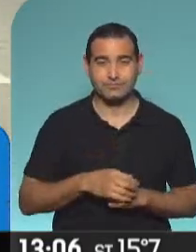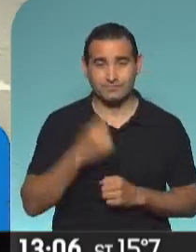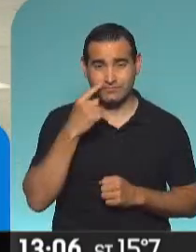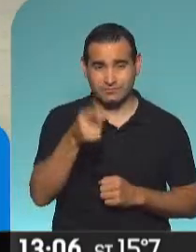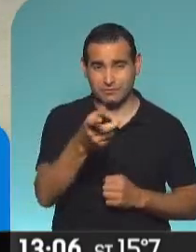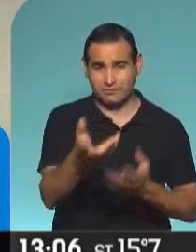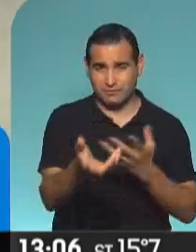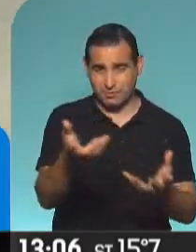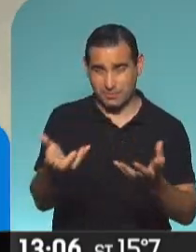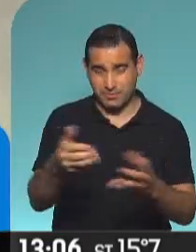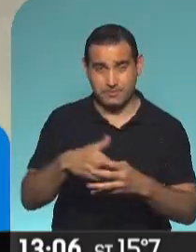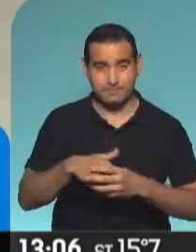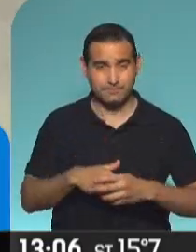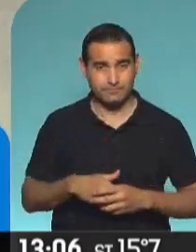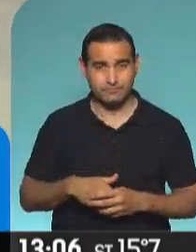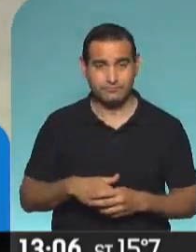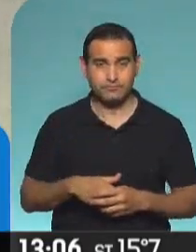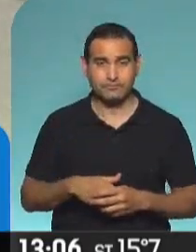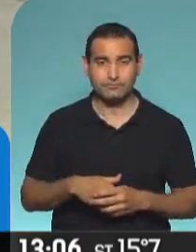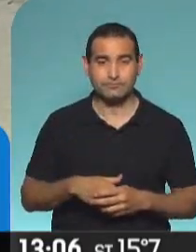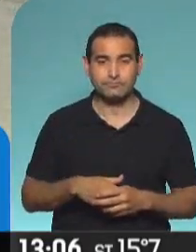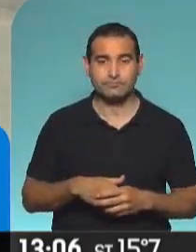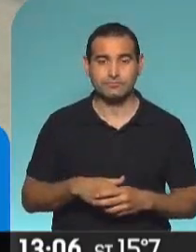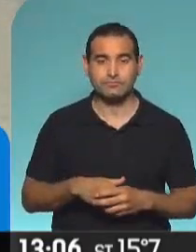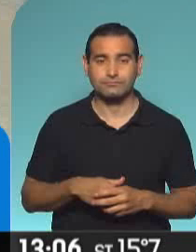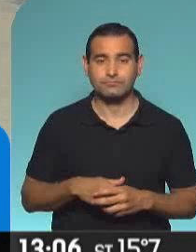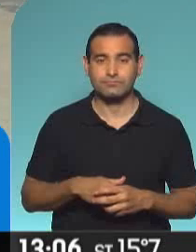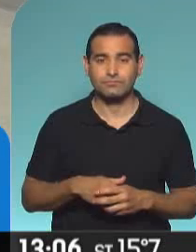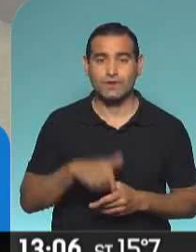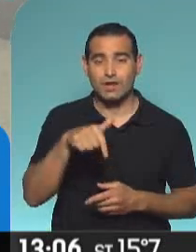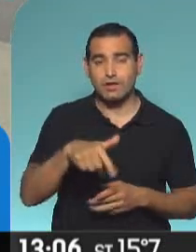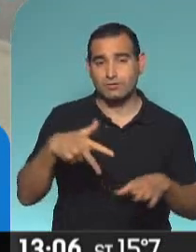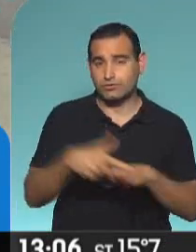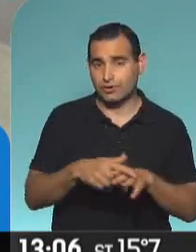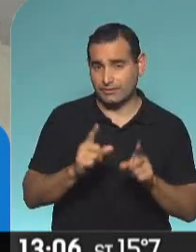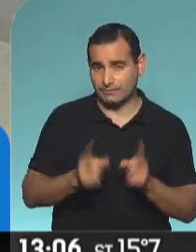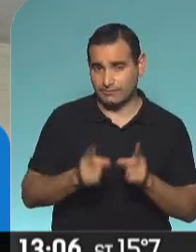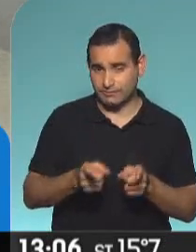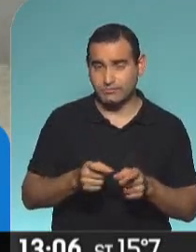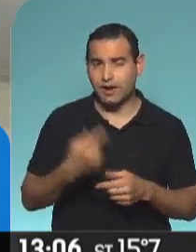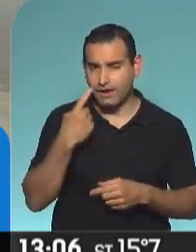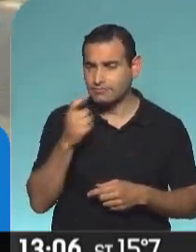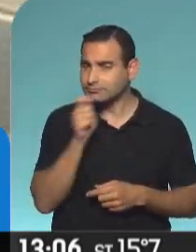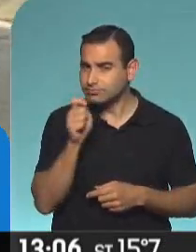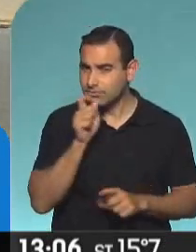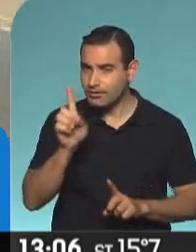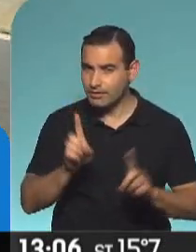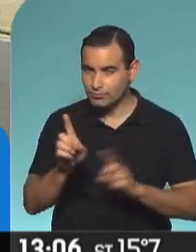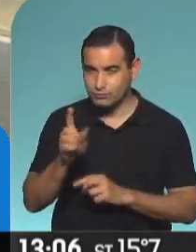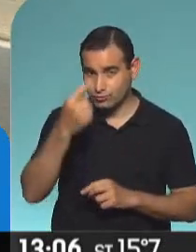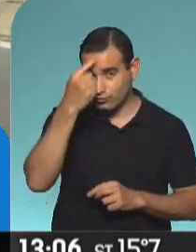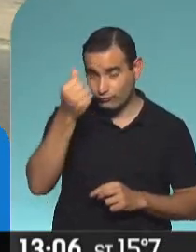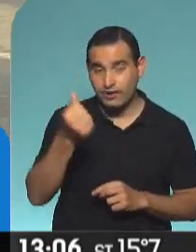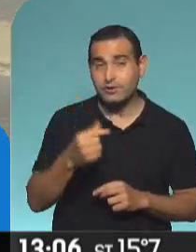fuego, y este es el corte que atraviesan y que están sosteniendo aquí parte de los choferes. Vamos a hablar con alguno de ellos. Bueno, le